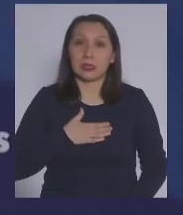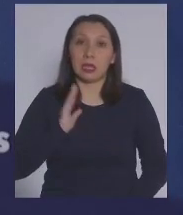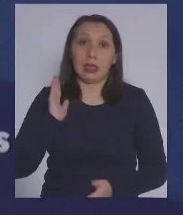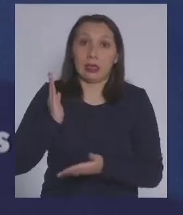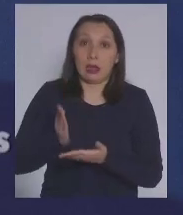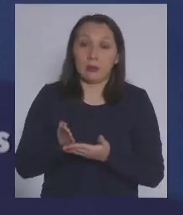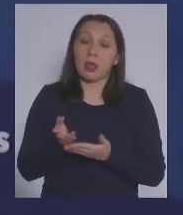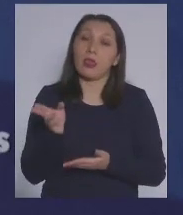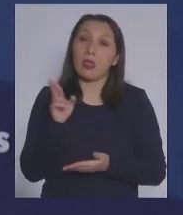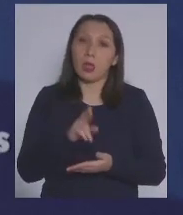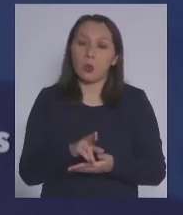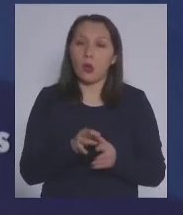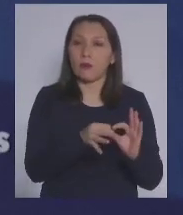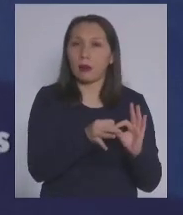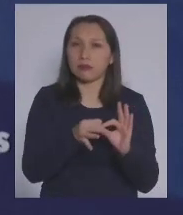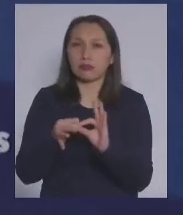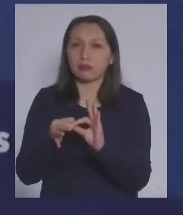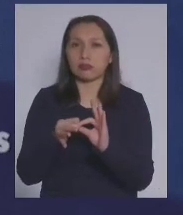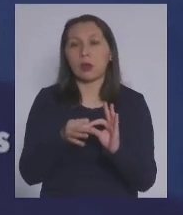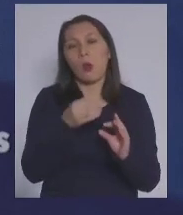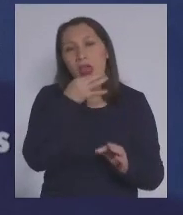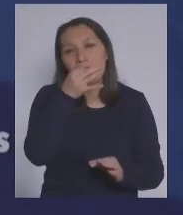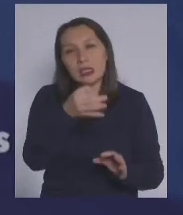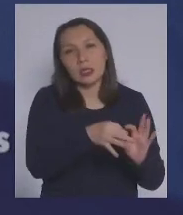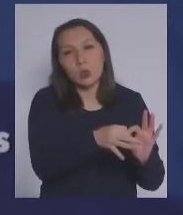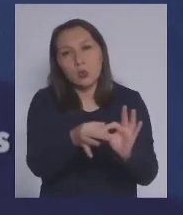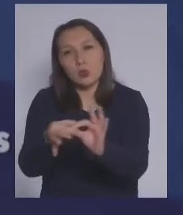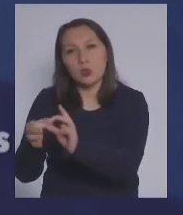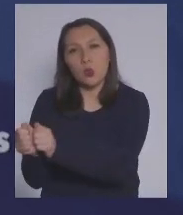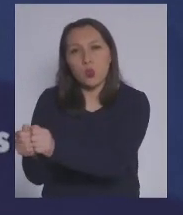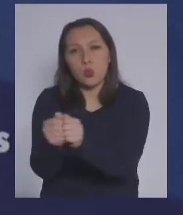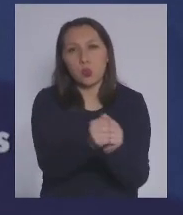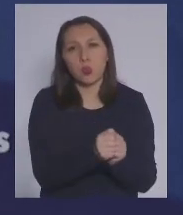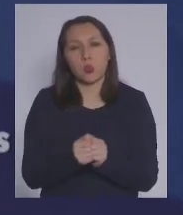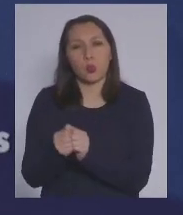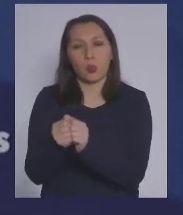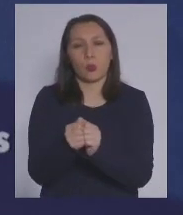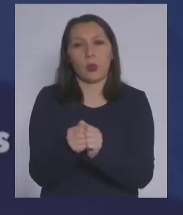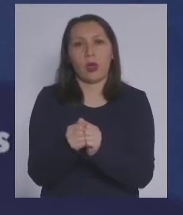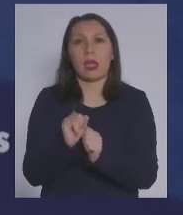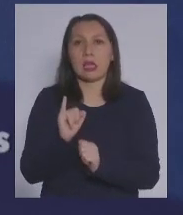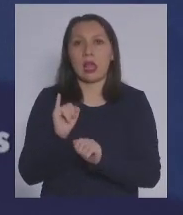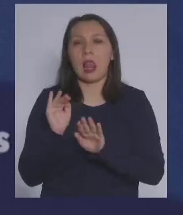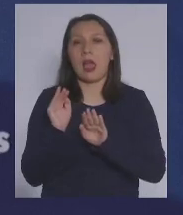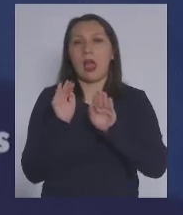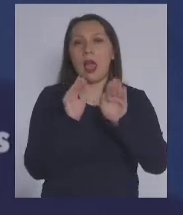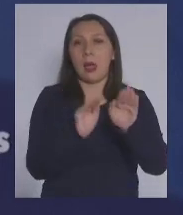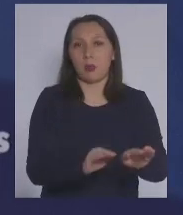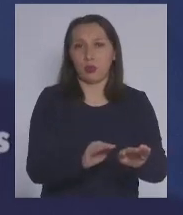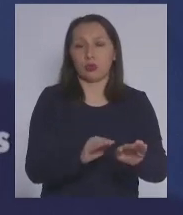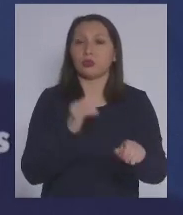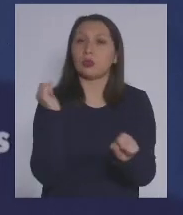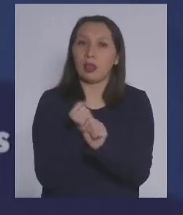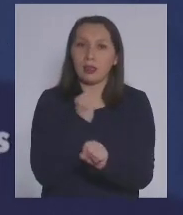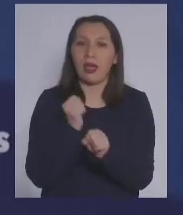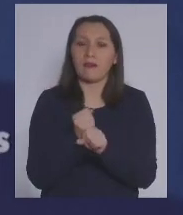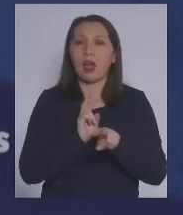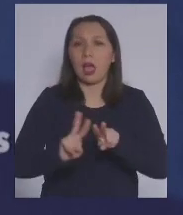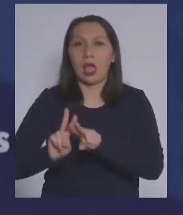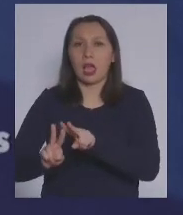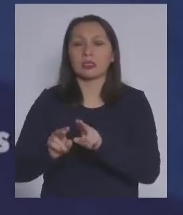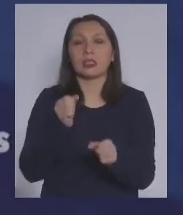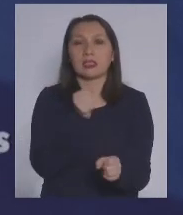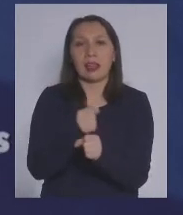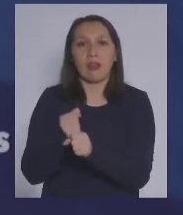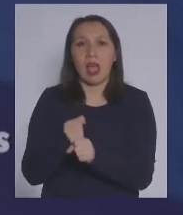nuevamente con un mensaje de unidad y de apoyo a la labor que hacen los trabajadores